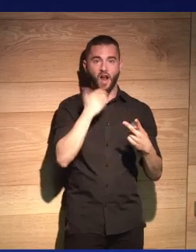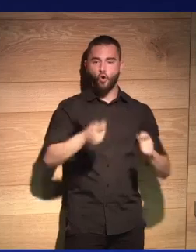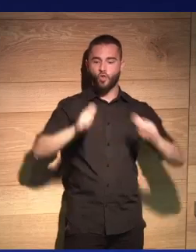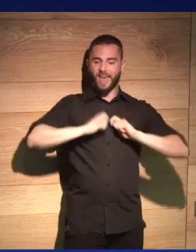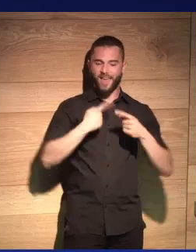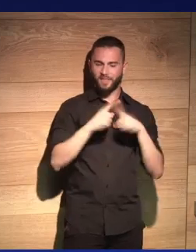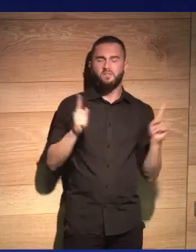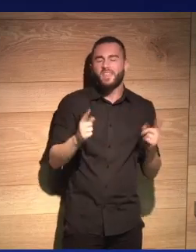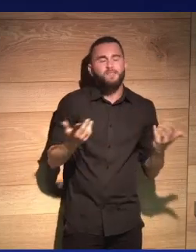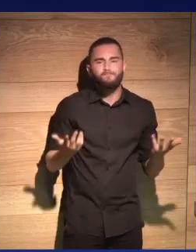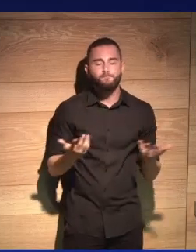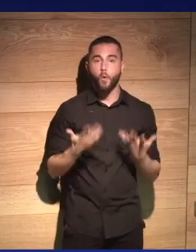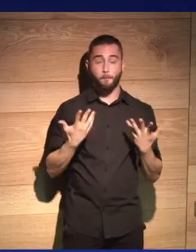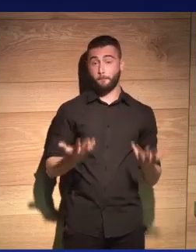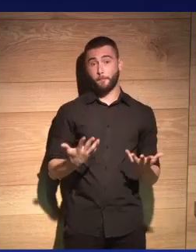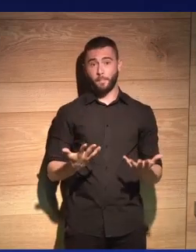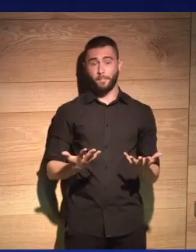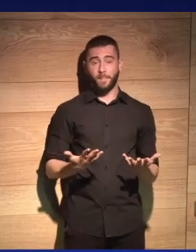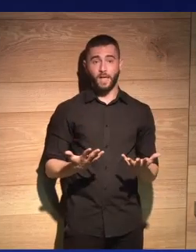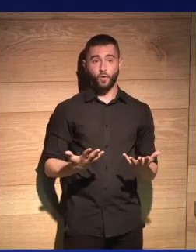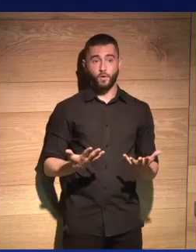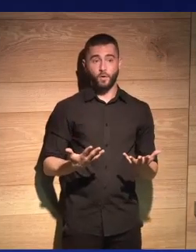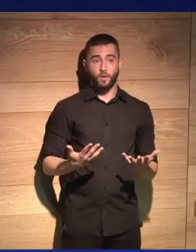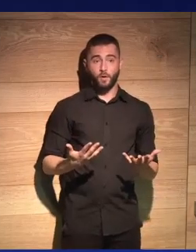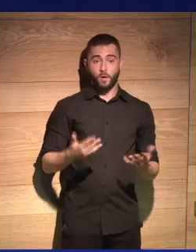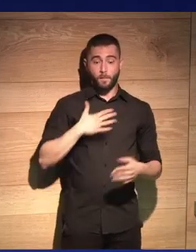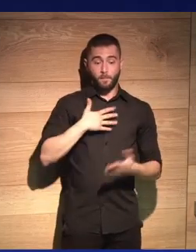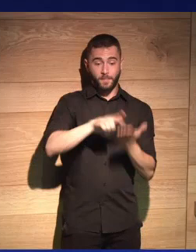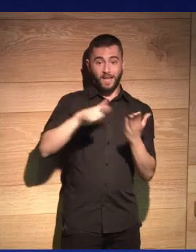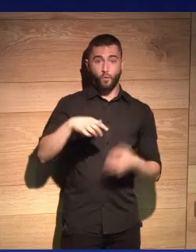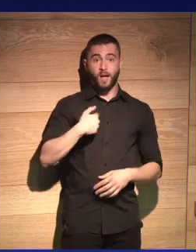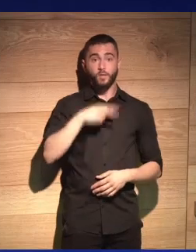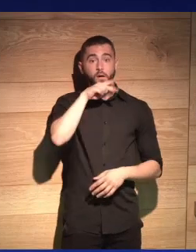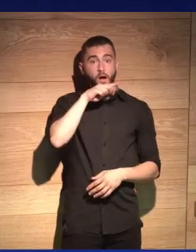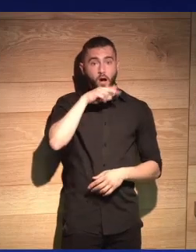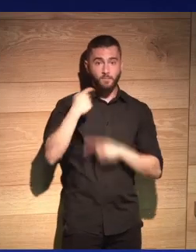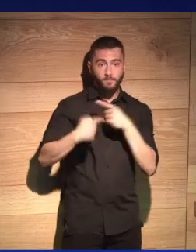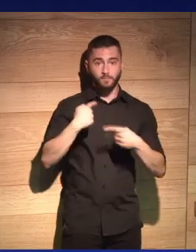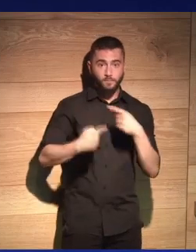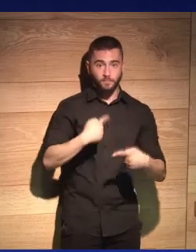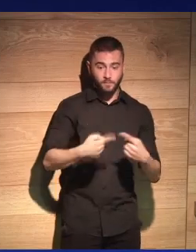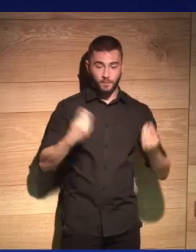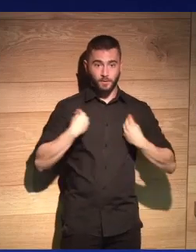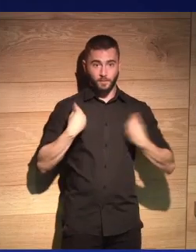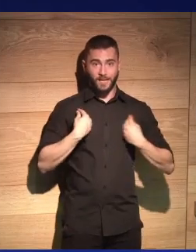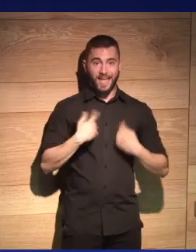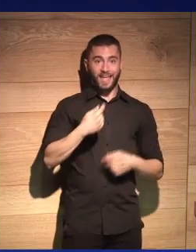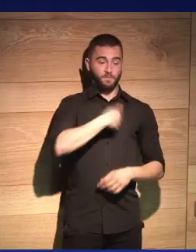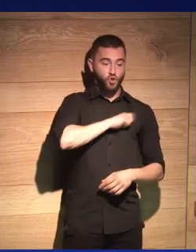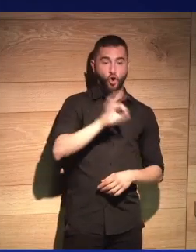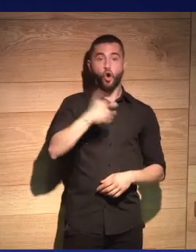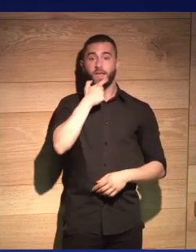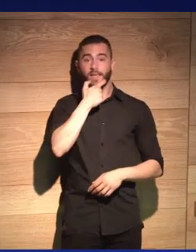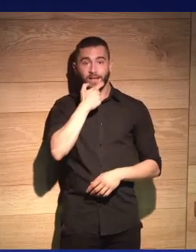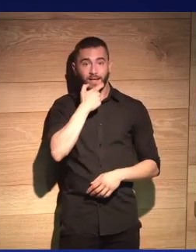distinto uno de otra, pero además la lengua que yo hablo en mi vida cotidiana no es ni inglés ni español, sino lo